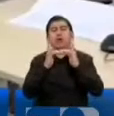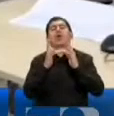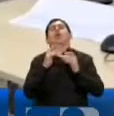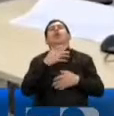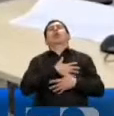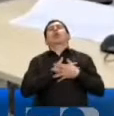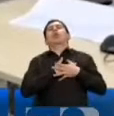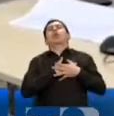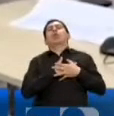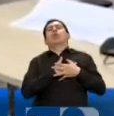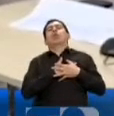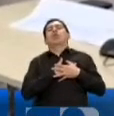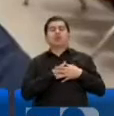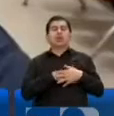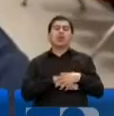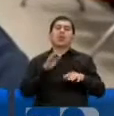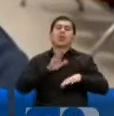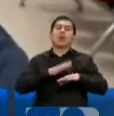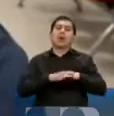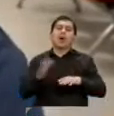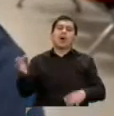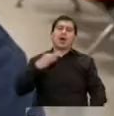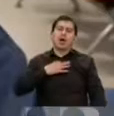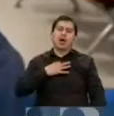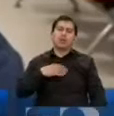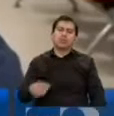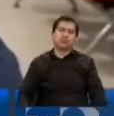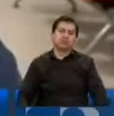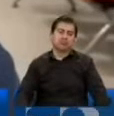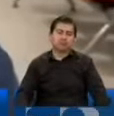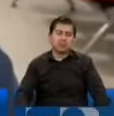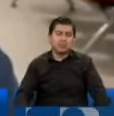hospital por COVID-19. Le voy a contar